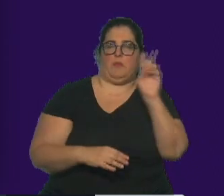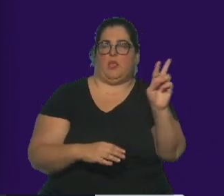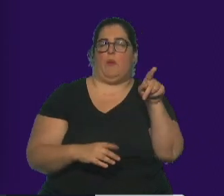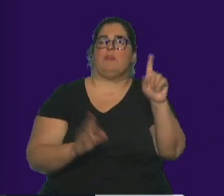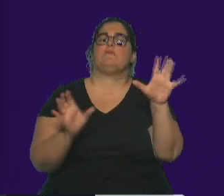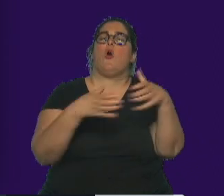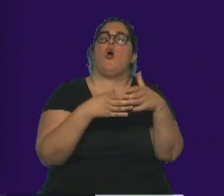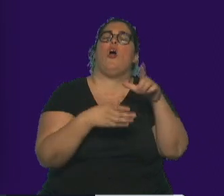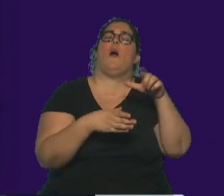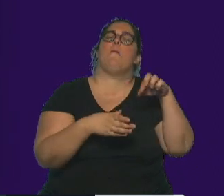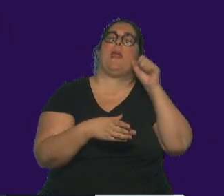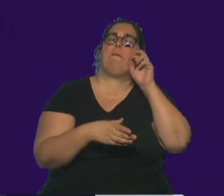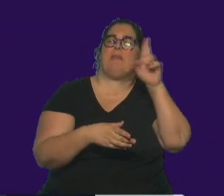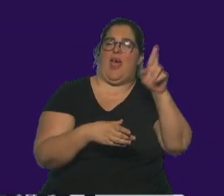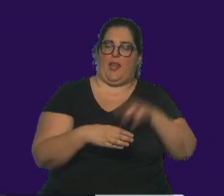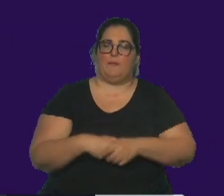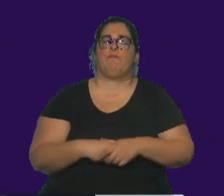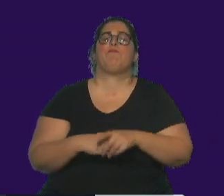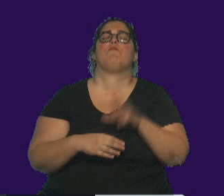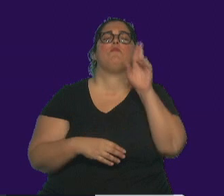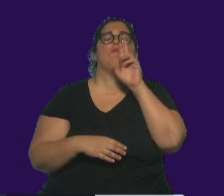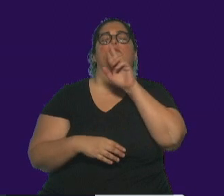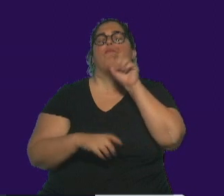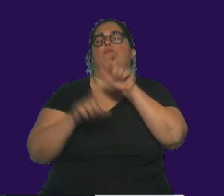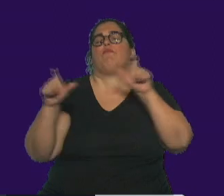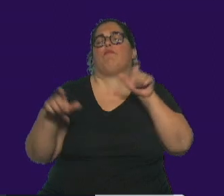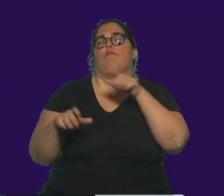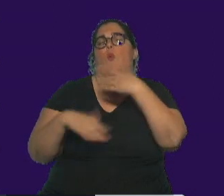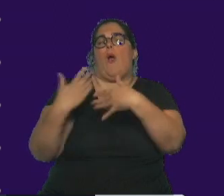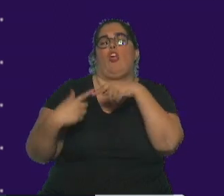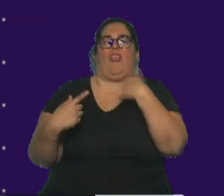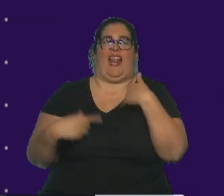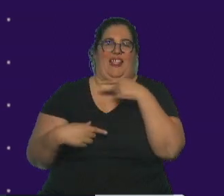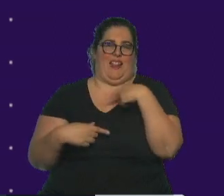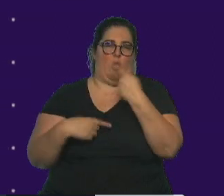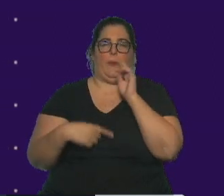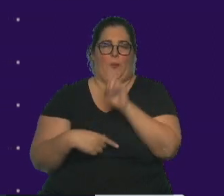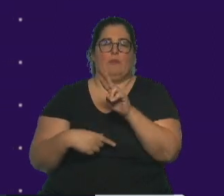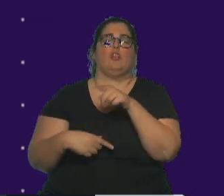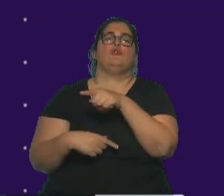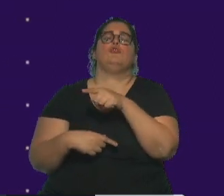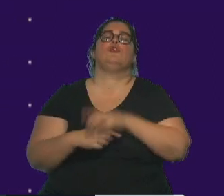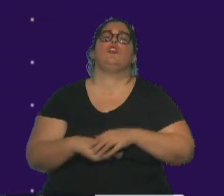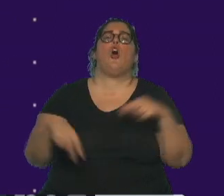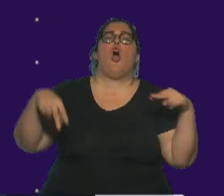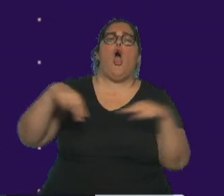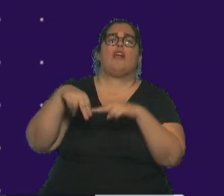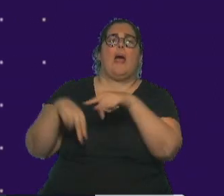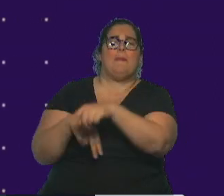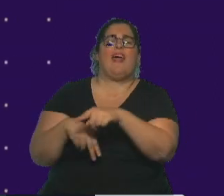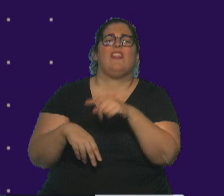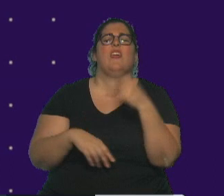Premier. Continuamos con los futbolistas argentinos. Mirá quién está ahí, Nico Otamendi. Otamendi. ¿Qué es eso, cuatro?